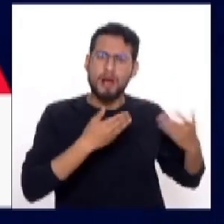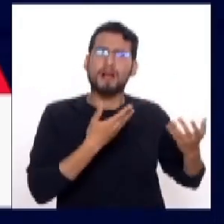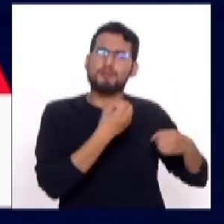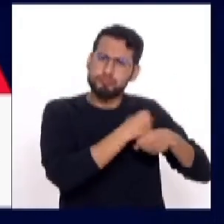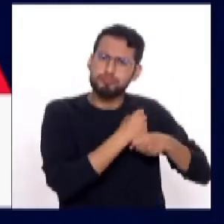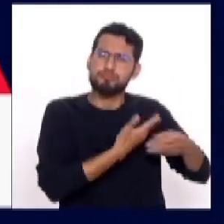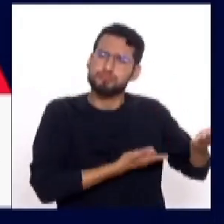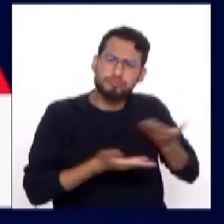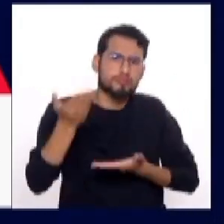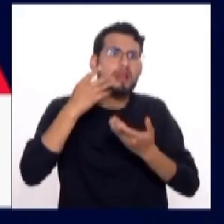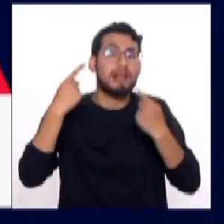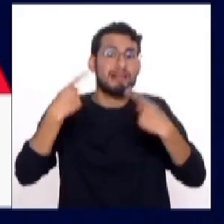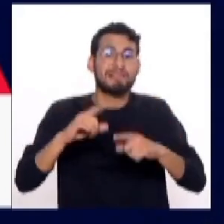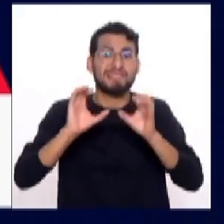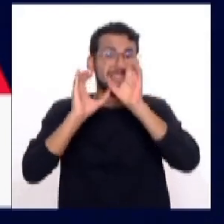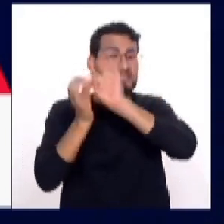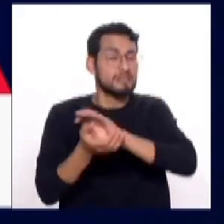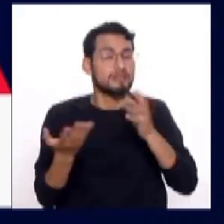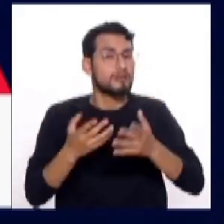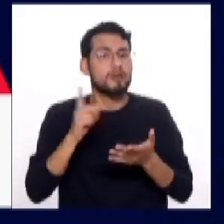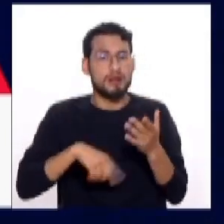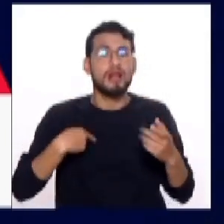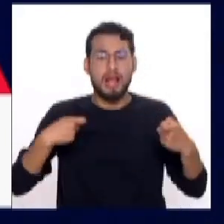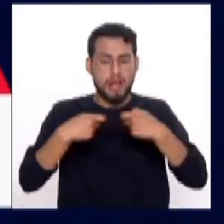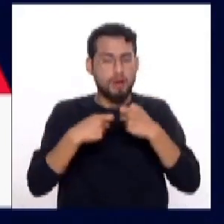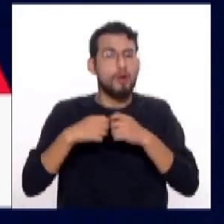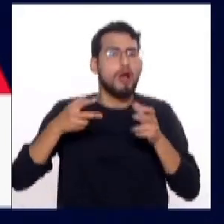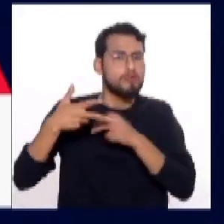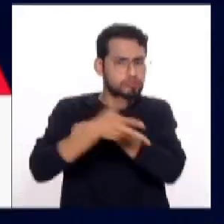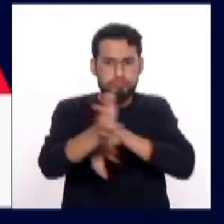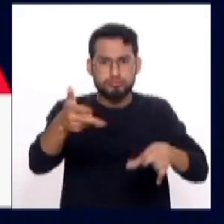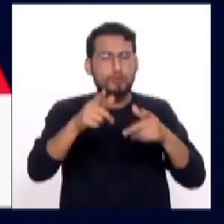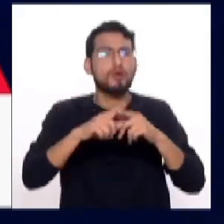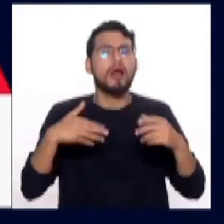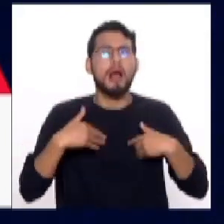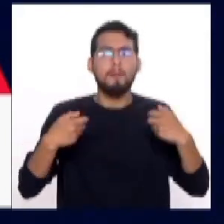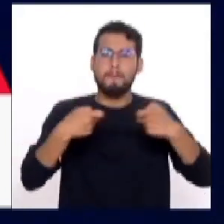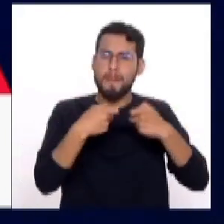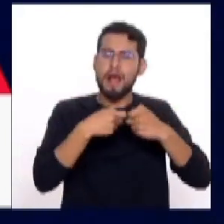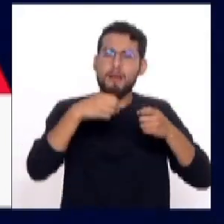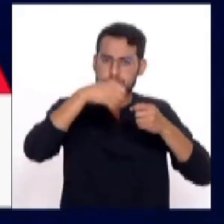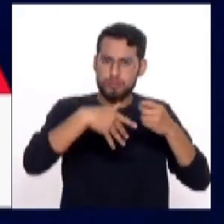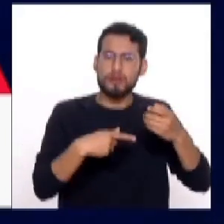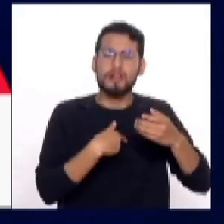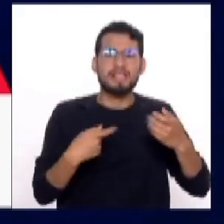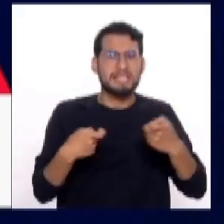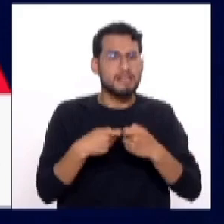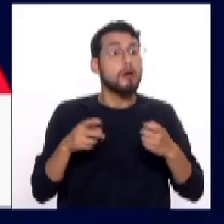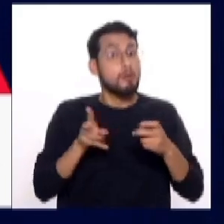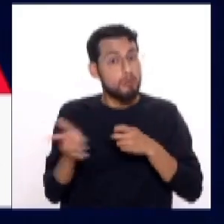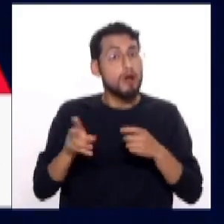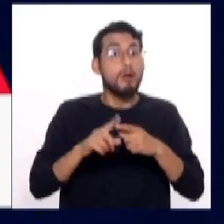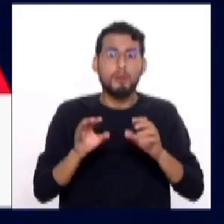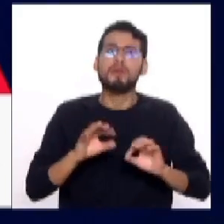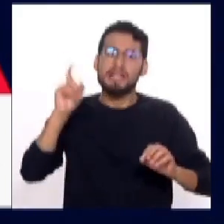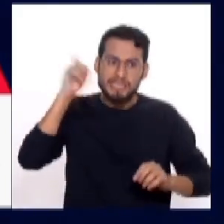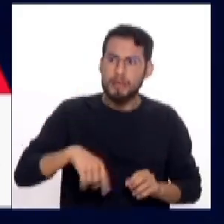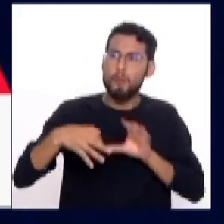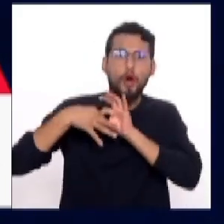enfrentar la crisis climática por ejemplo a través de la electromovilidad O la fabricación de baterías es tremendamente importante pero ahí necesitamos